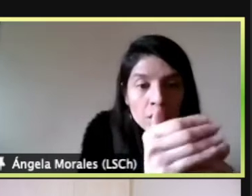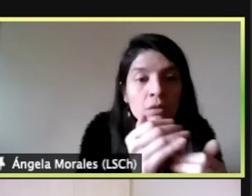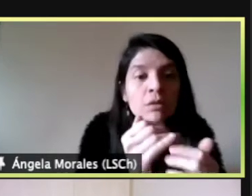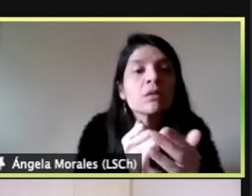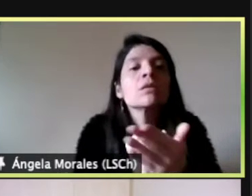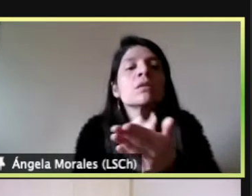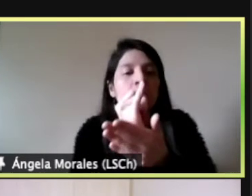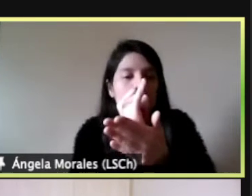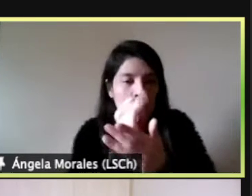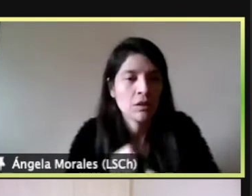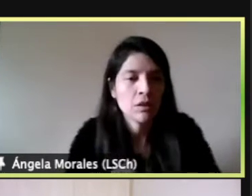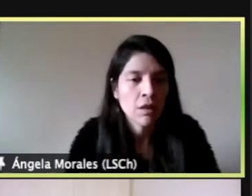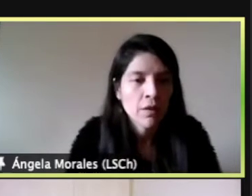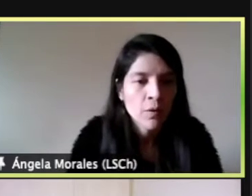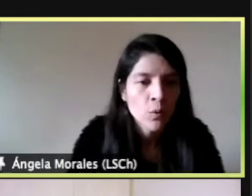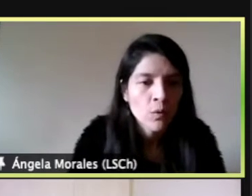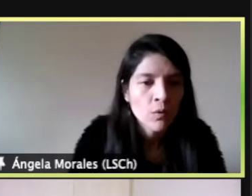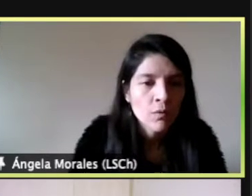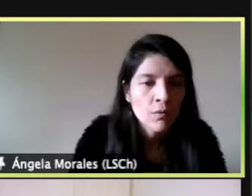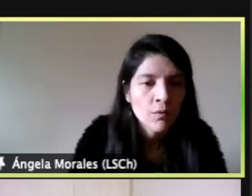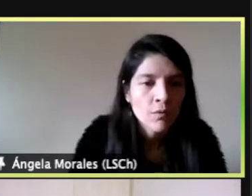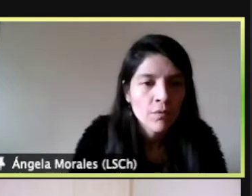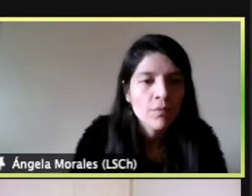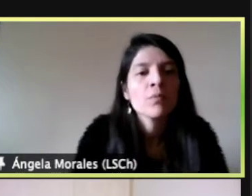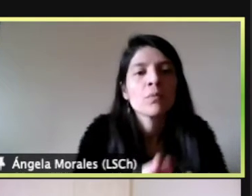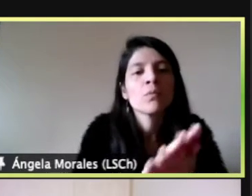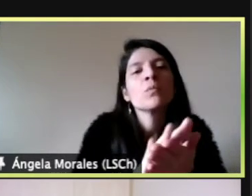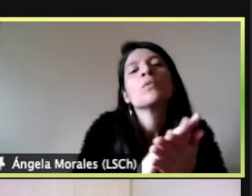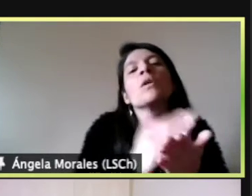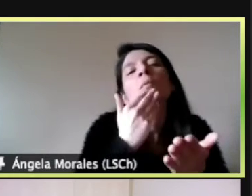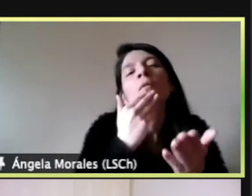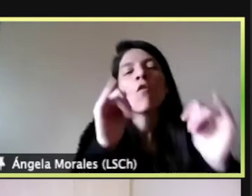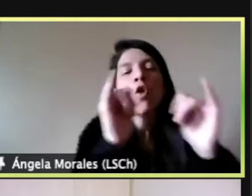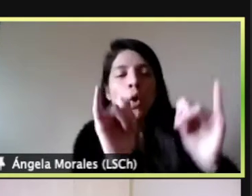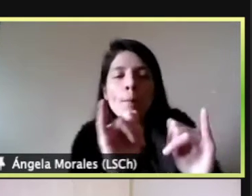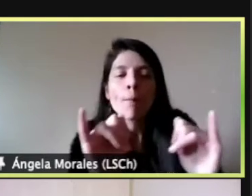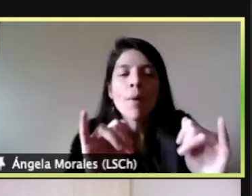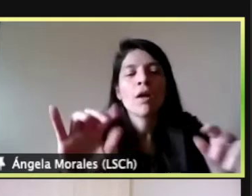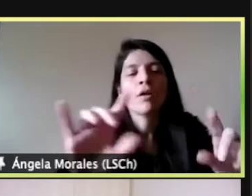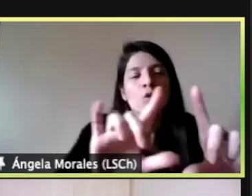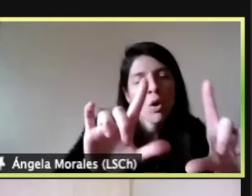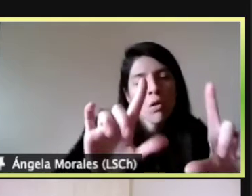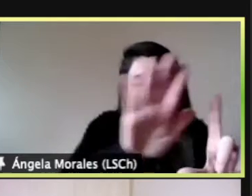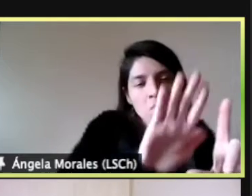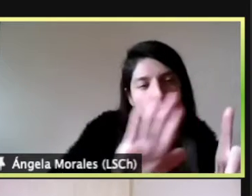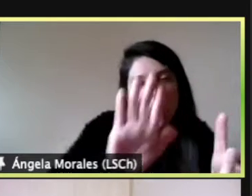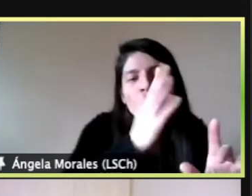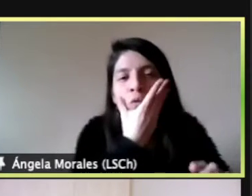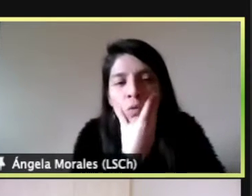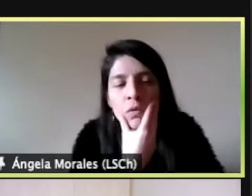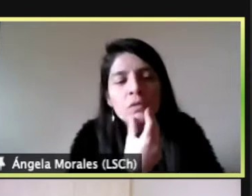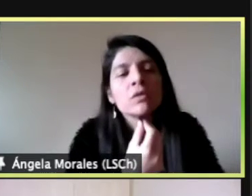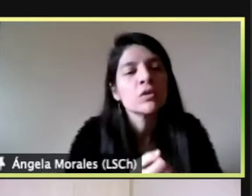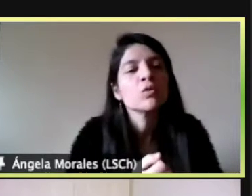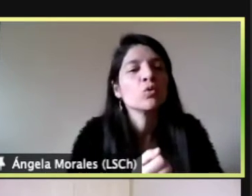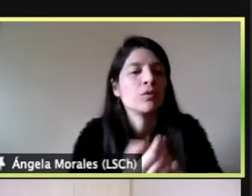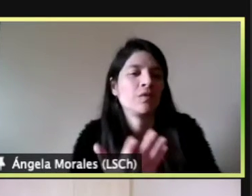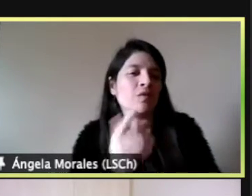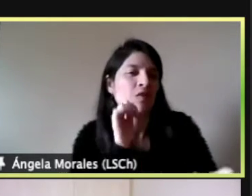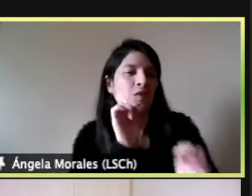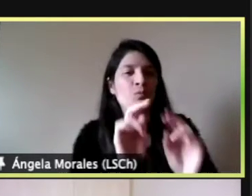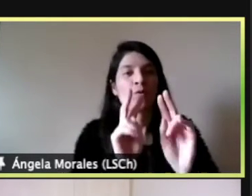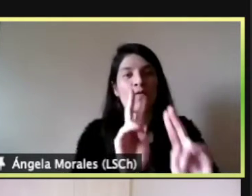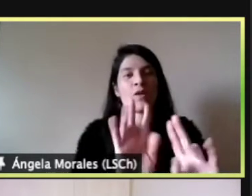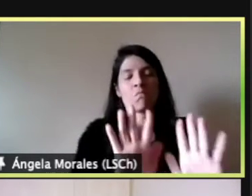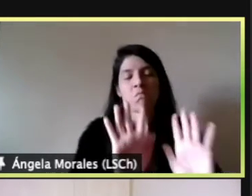poco más bonito y con esto nos da esta forma de poder trabajar con este